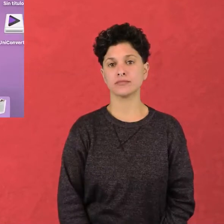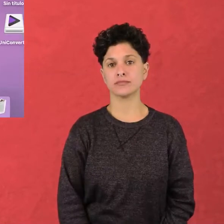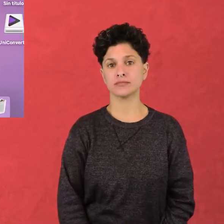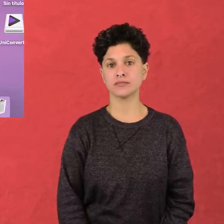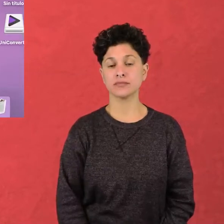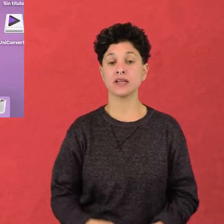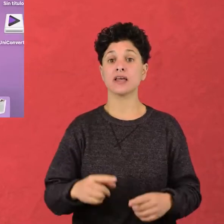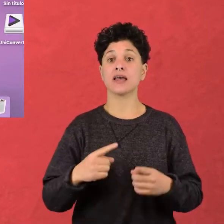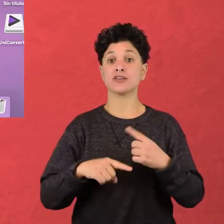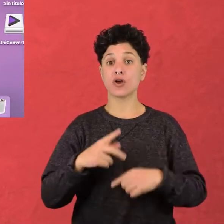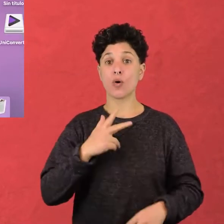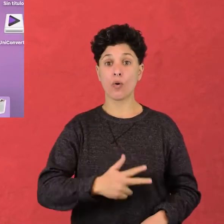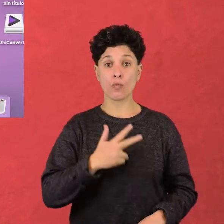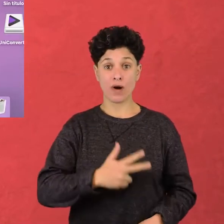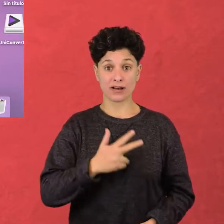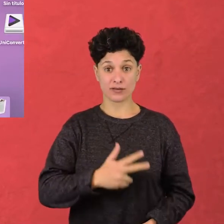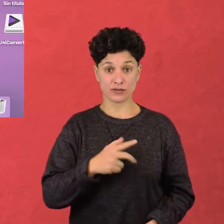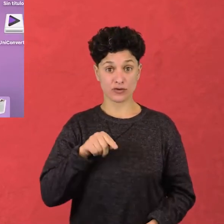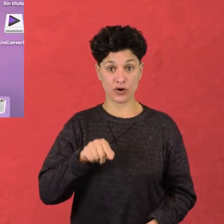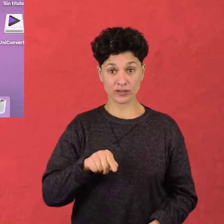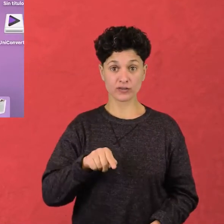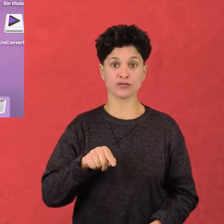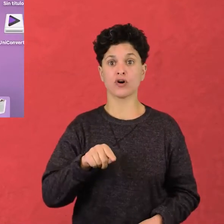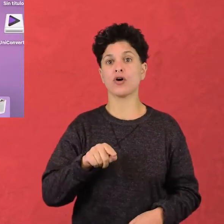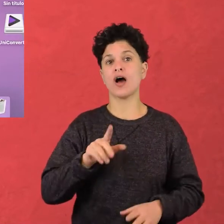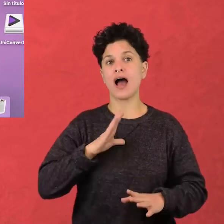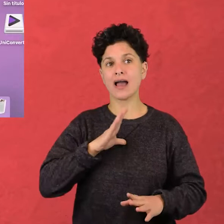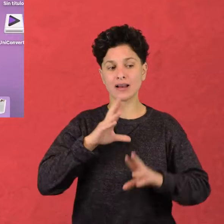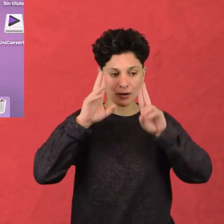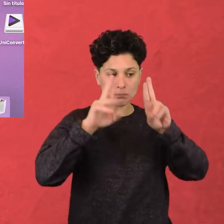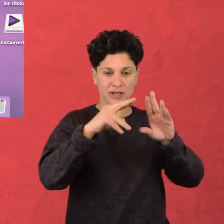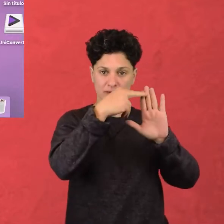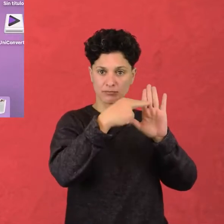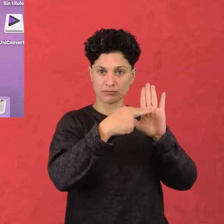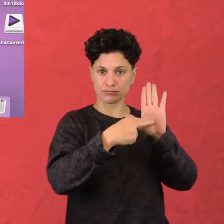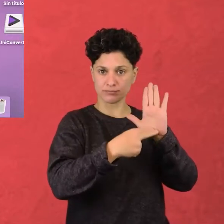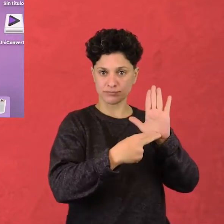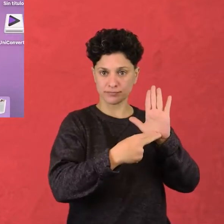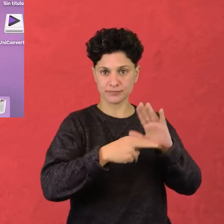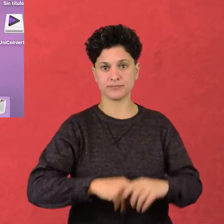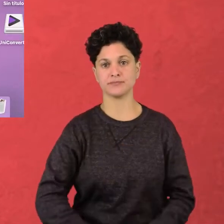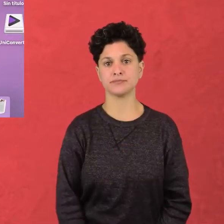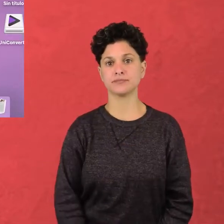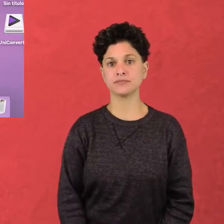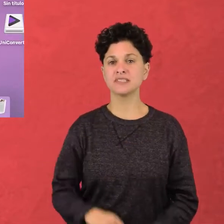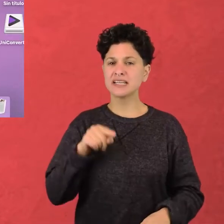hombre estriba en el dominio de máximas. Esto da para leerlo muy detenidamente, ¿tá? Así que si